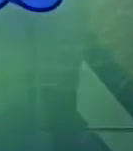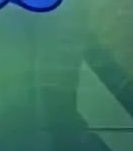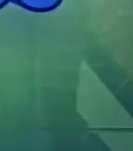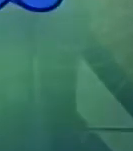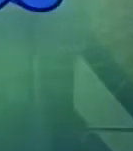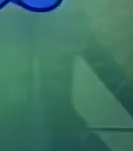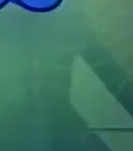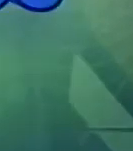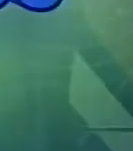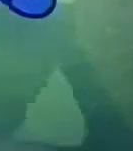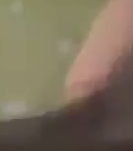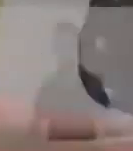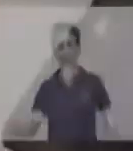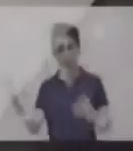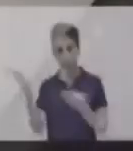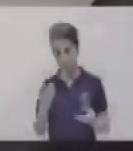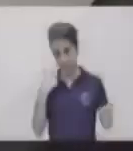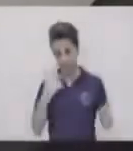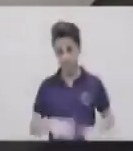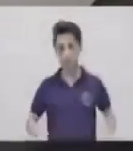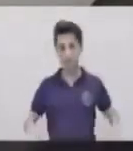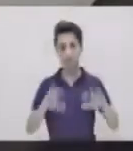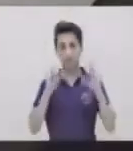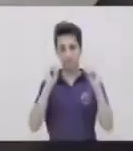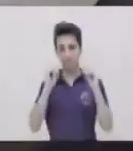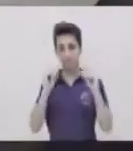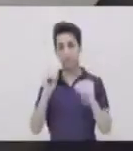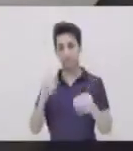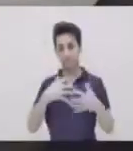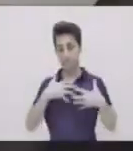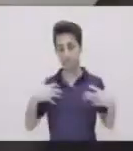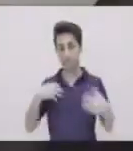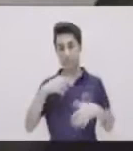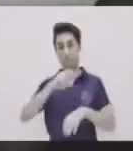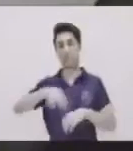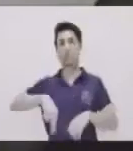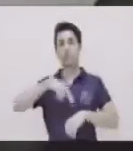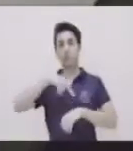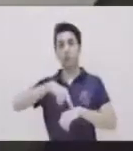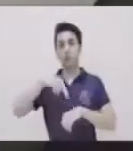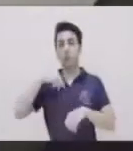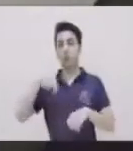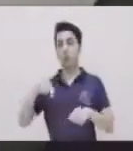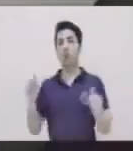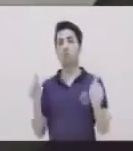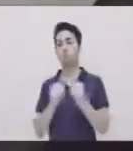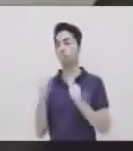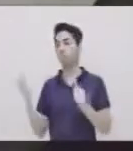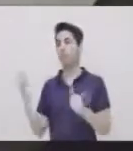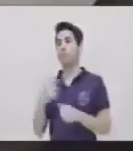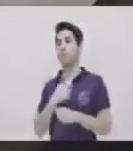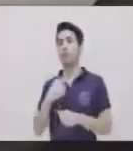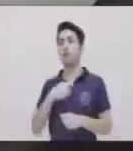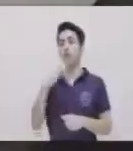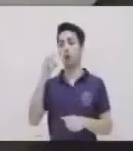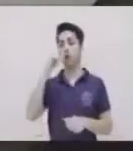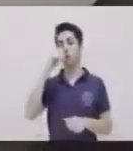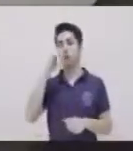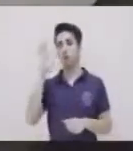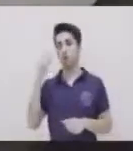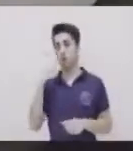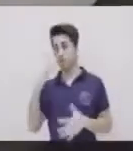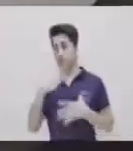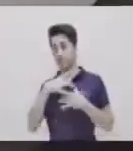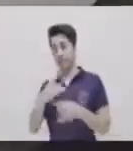Ciencias naturales. Bienvenidos al segmento de Ciencias Naturales. Hoy nos acompaña el profesor Otto Plato para enseñarnos un